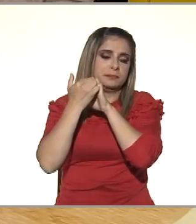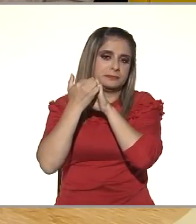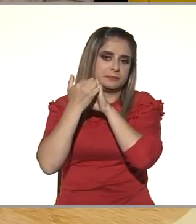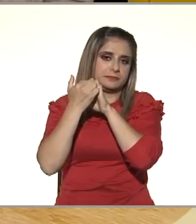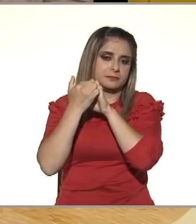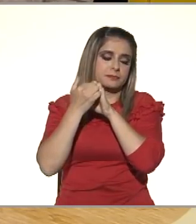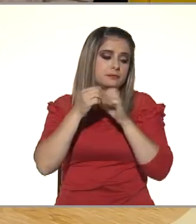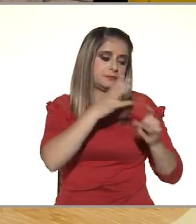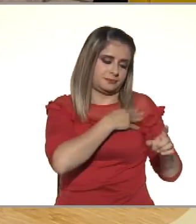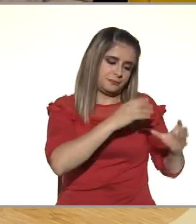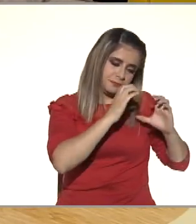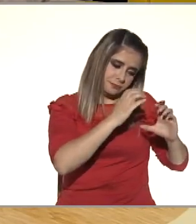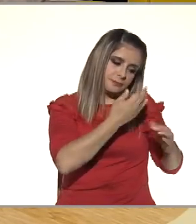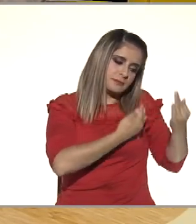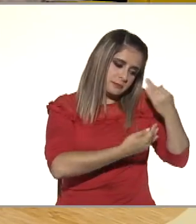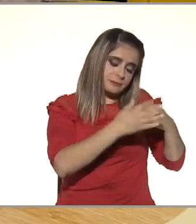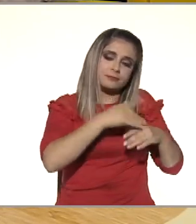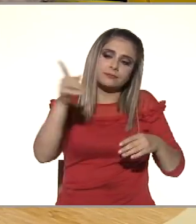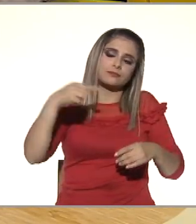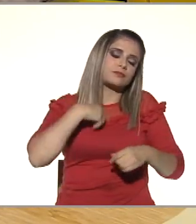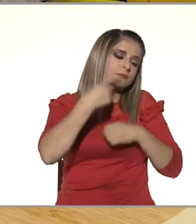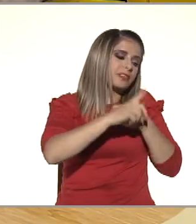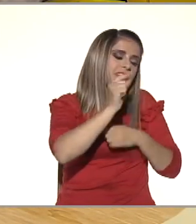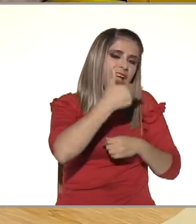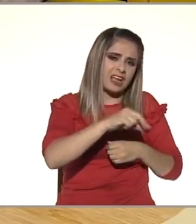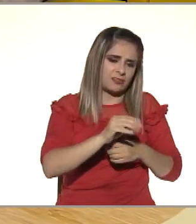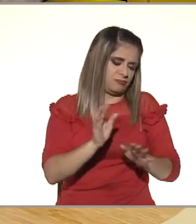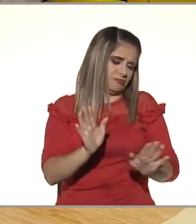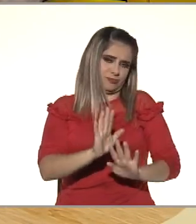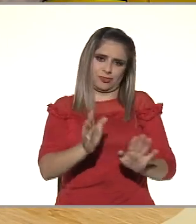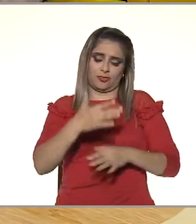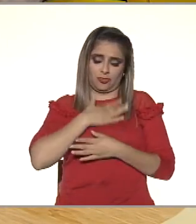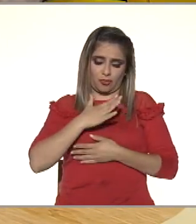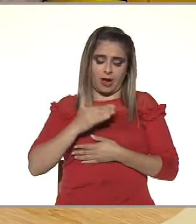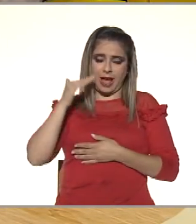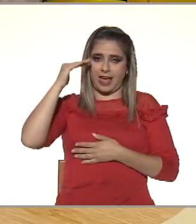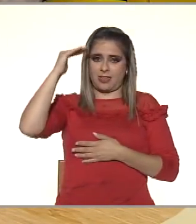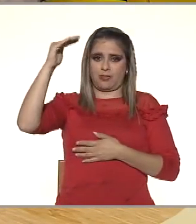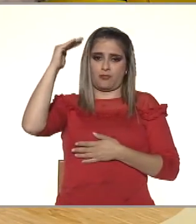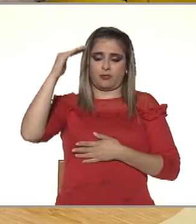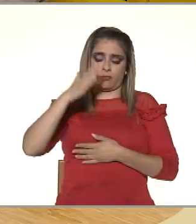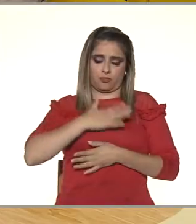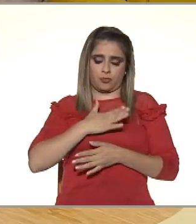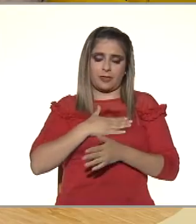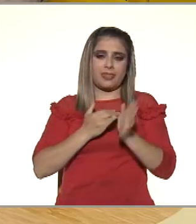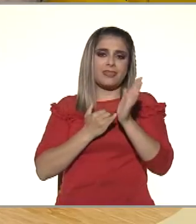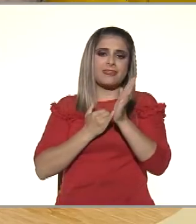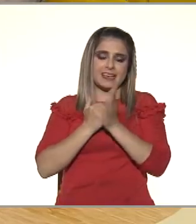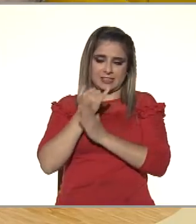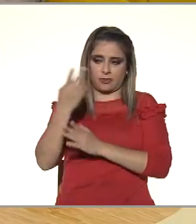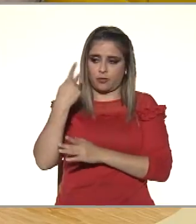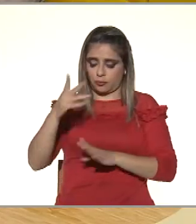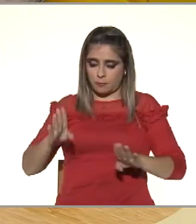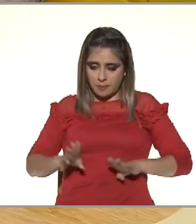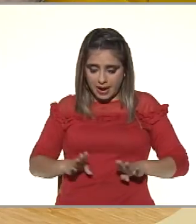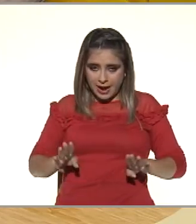que los hijos me cuiden porque el otro me hizo daño. Y no, yo soy una adulta y yo tomo mis decisiones con la pareja